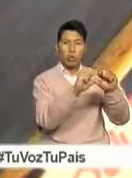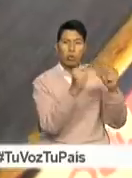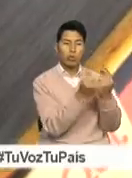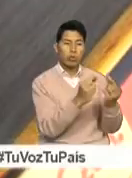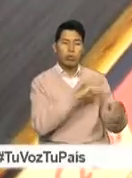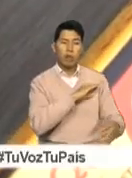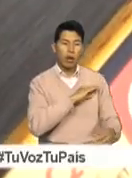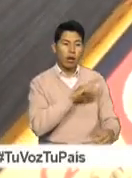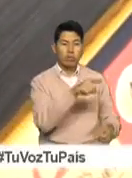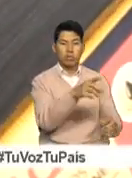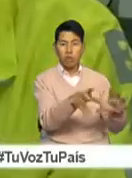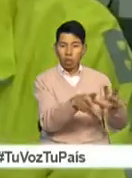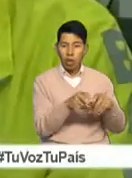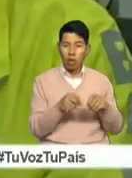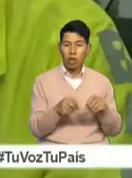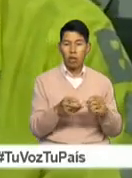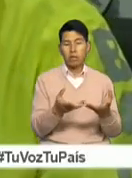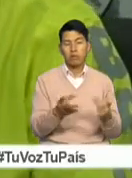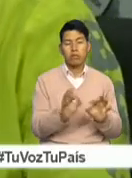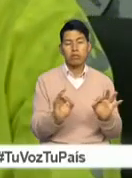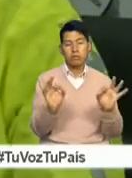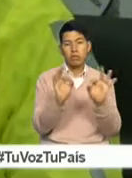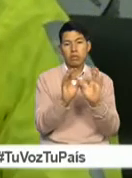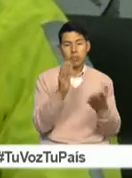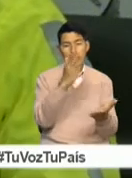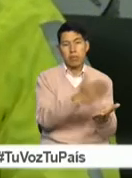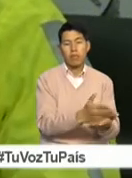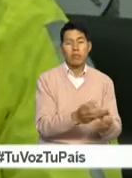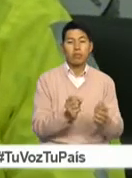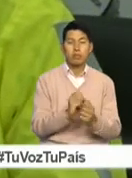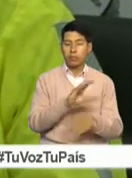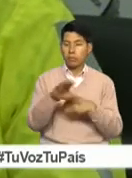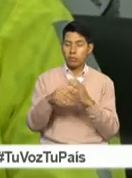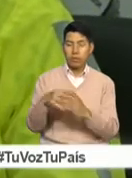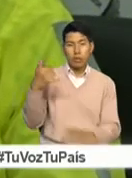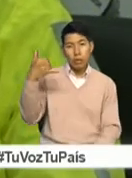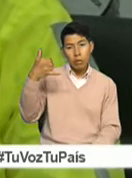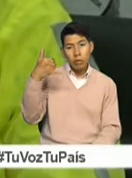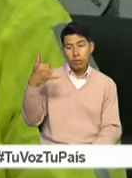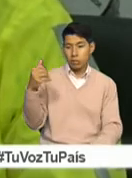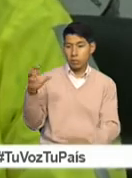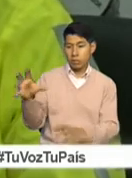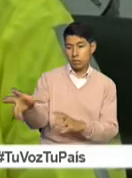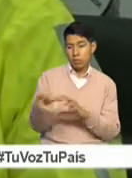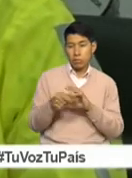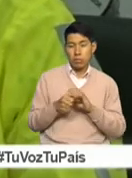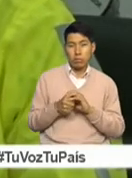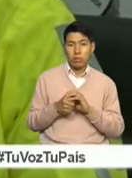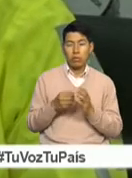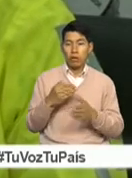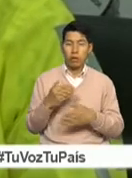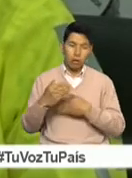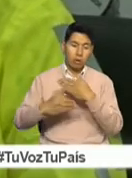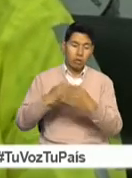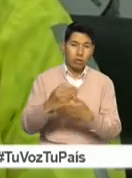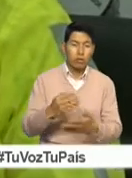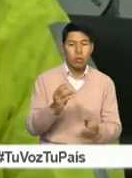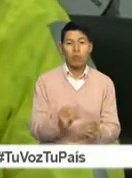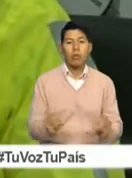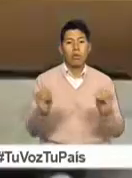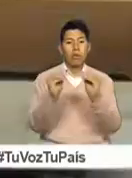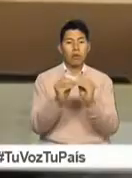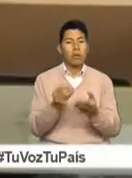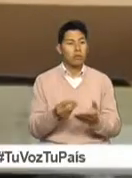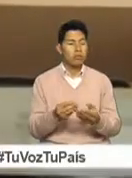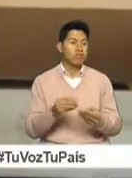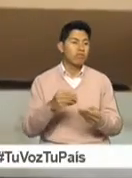están los celulares que precisamente son sustraídos y luego vueltos a utilizar en el mismo sistema